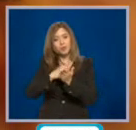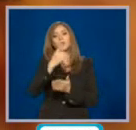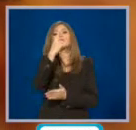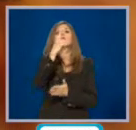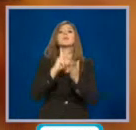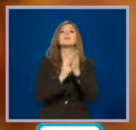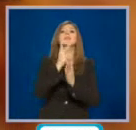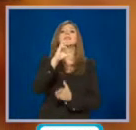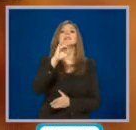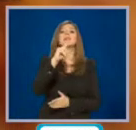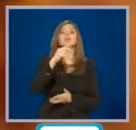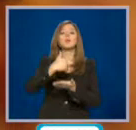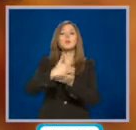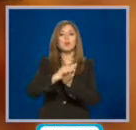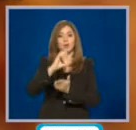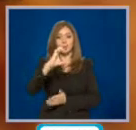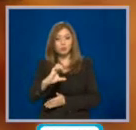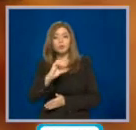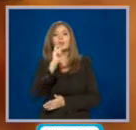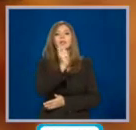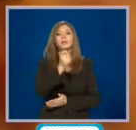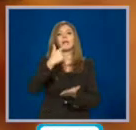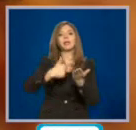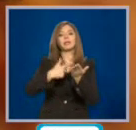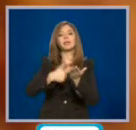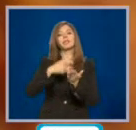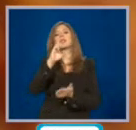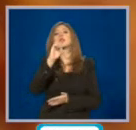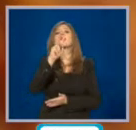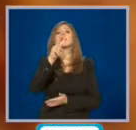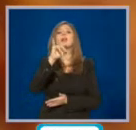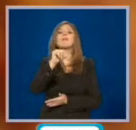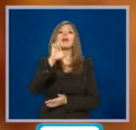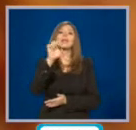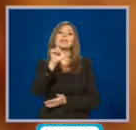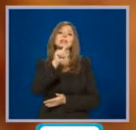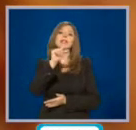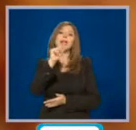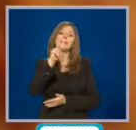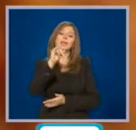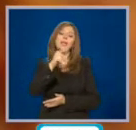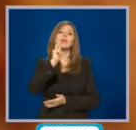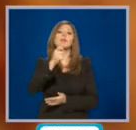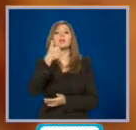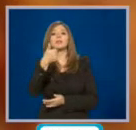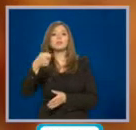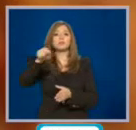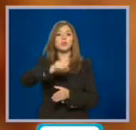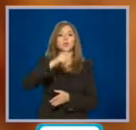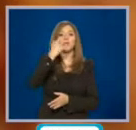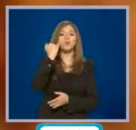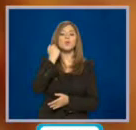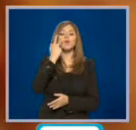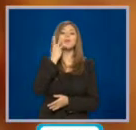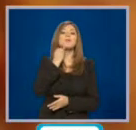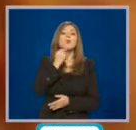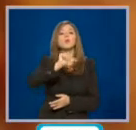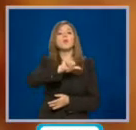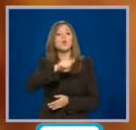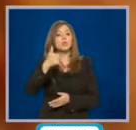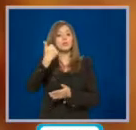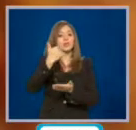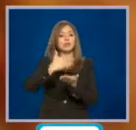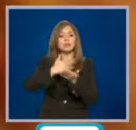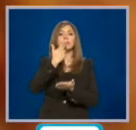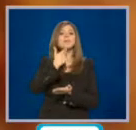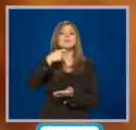cilantro picado. 3 cucharadas de aceite de oliva extra virgen. También 6 cucharadas de jugo de limón. 6 piezas de jitomate guaje cortados en